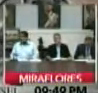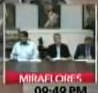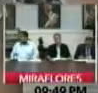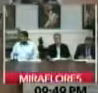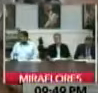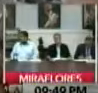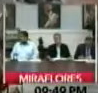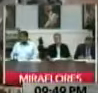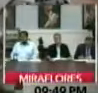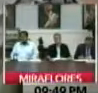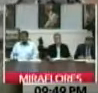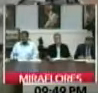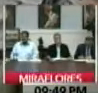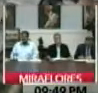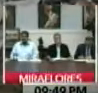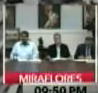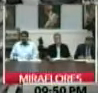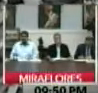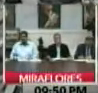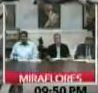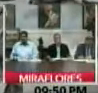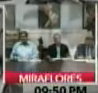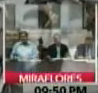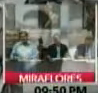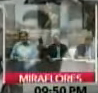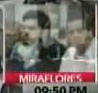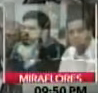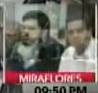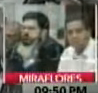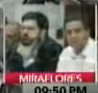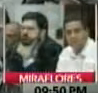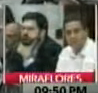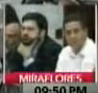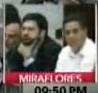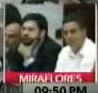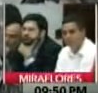¿Por qué si este es un acto de terrorista, este no lo es?